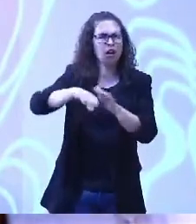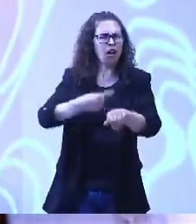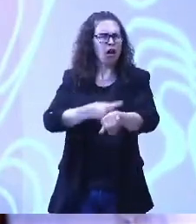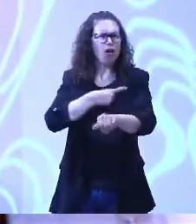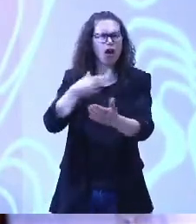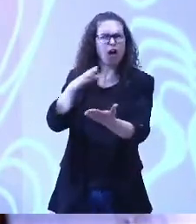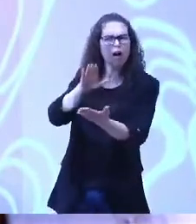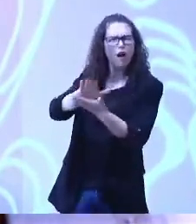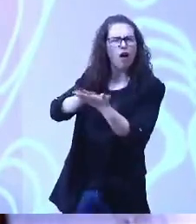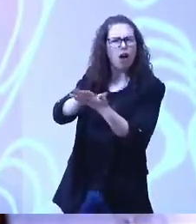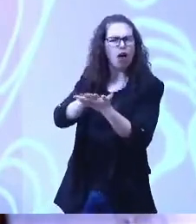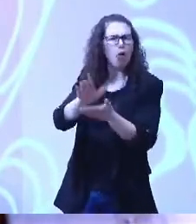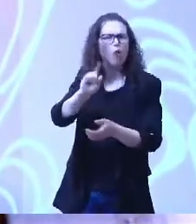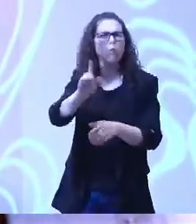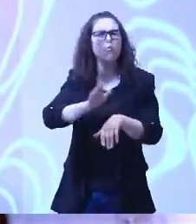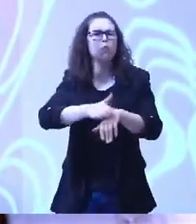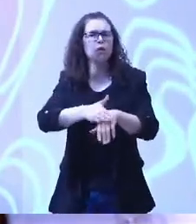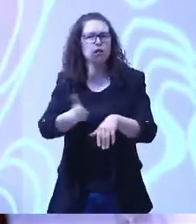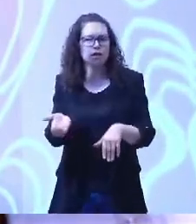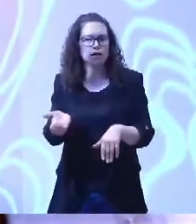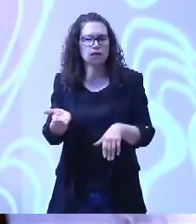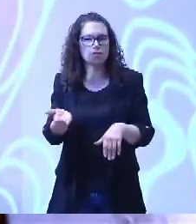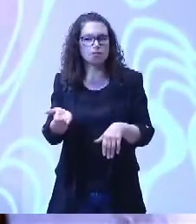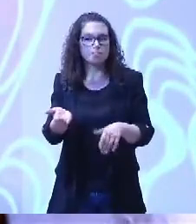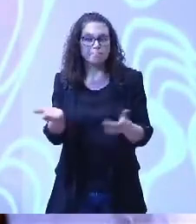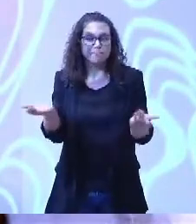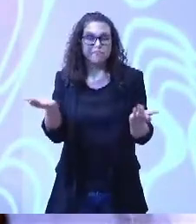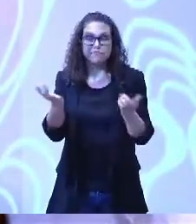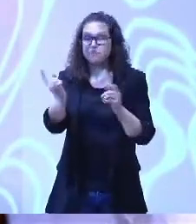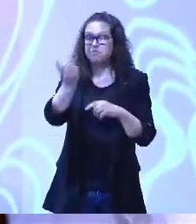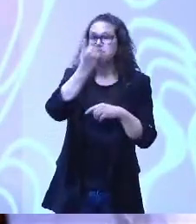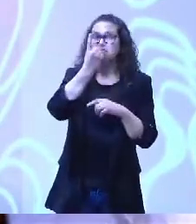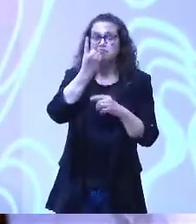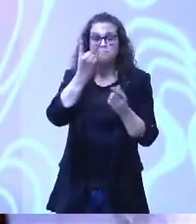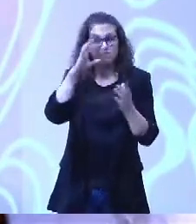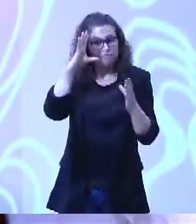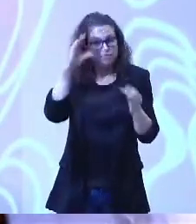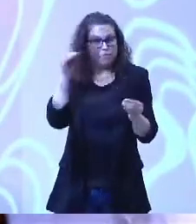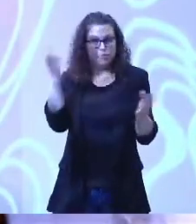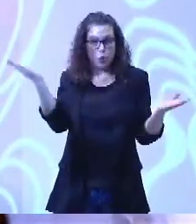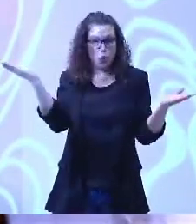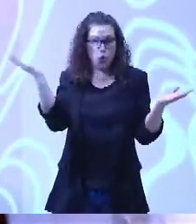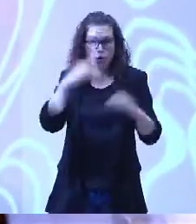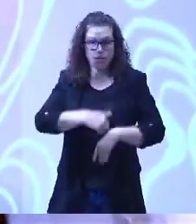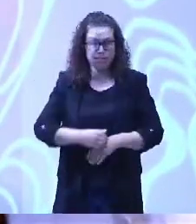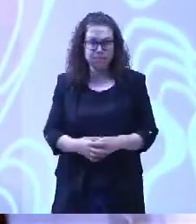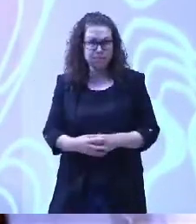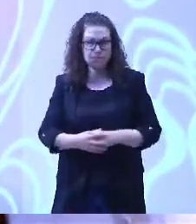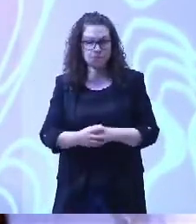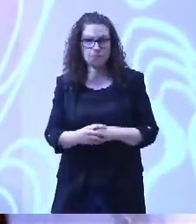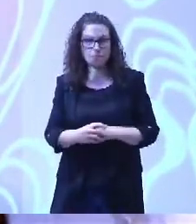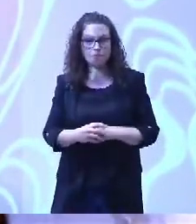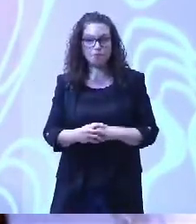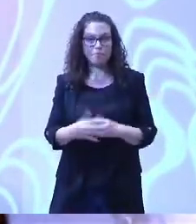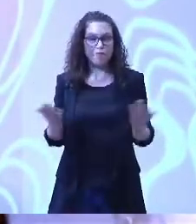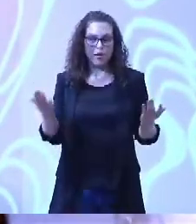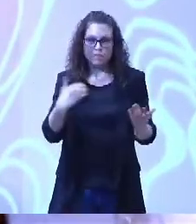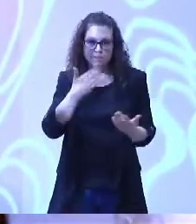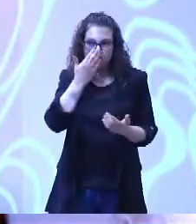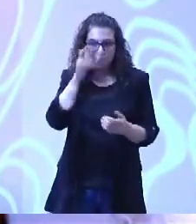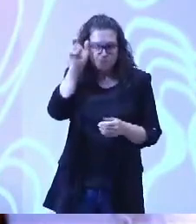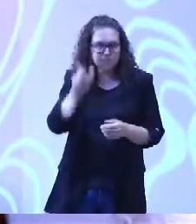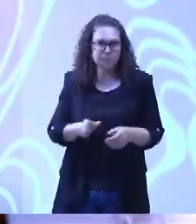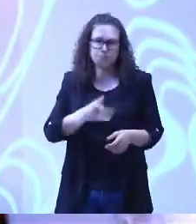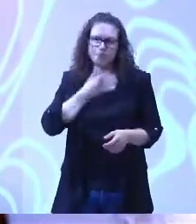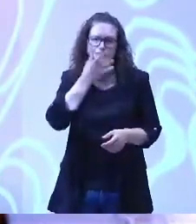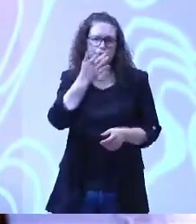Vox? Bueno, ya no me sorprende. Creo que no nos sorprende, pero desde luego nos avergüenza. Y